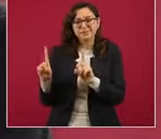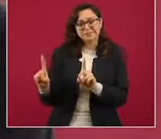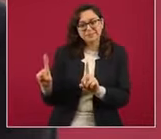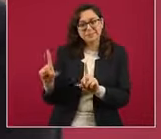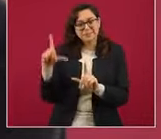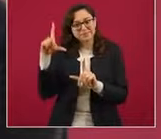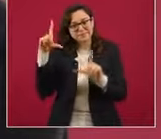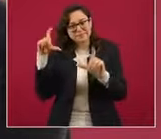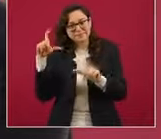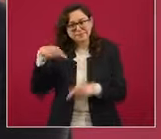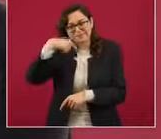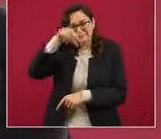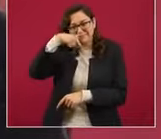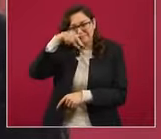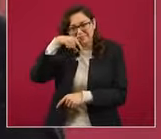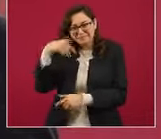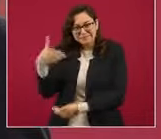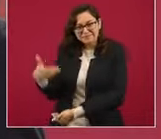pavo,